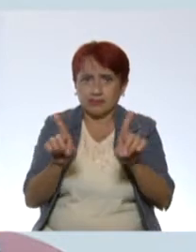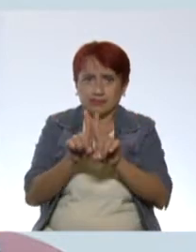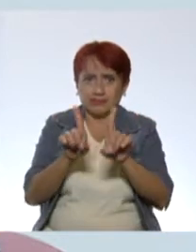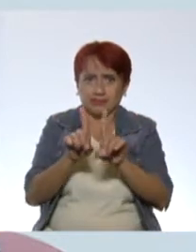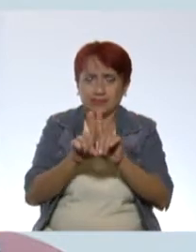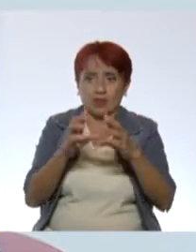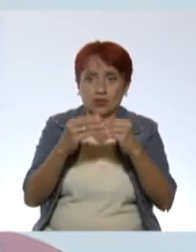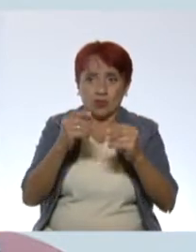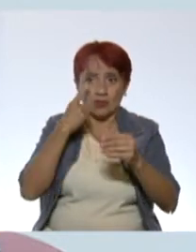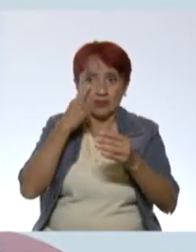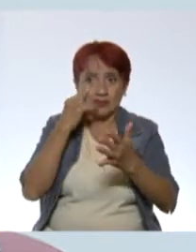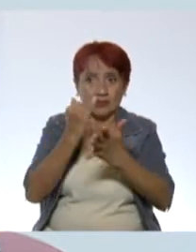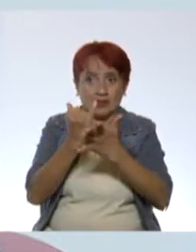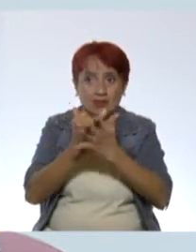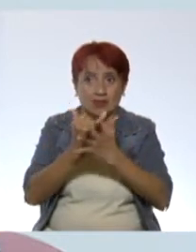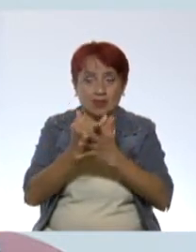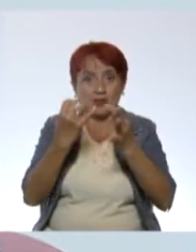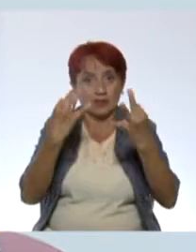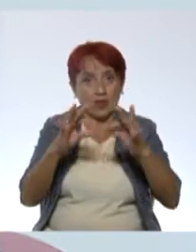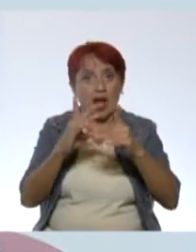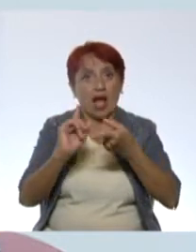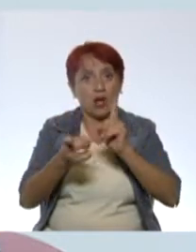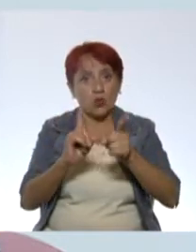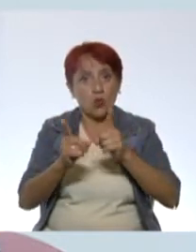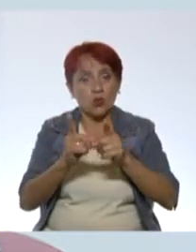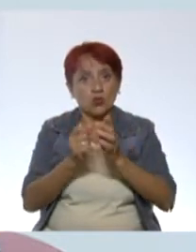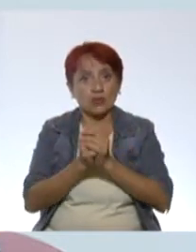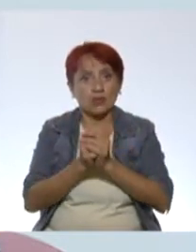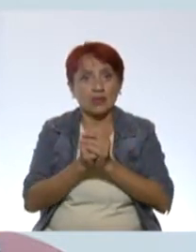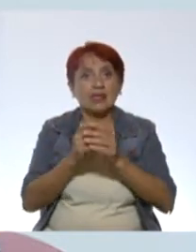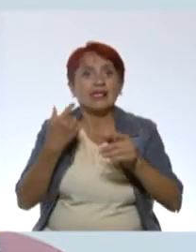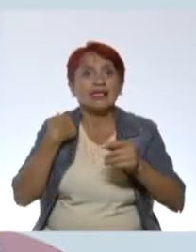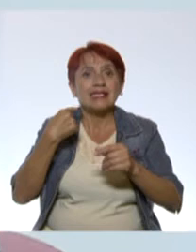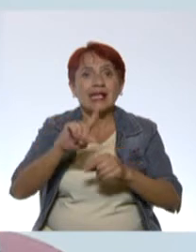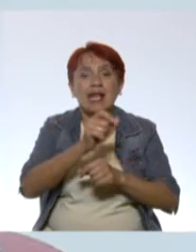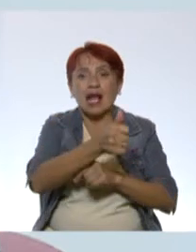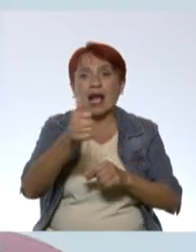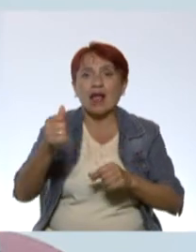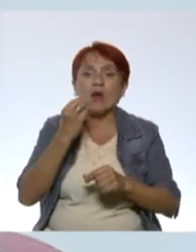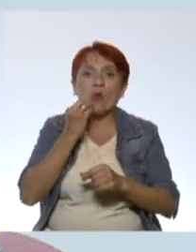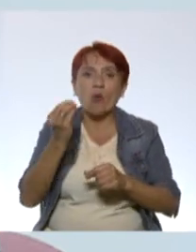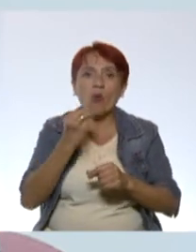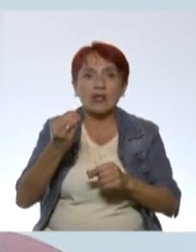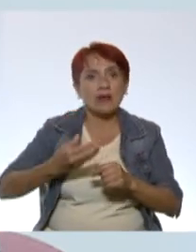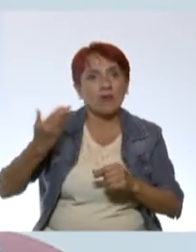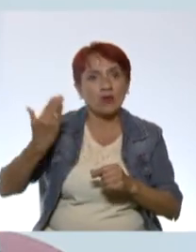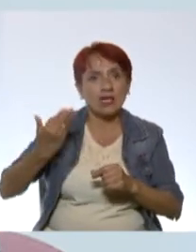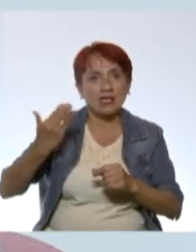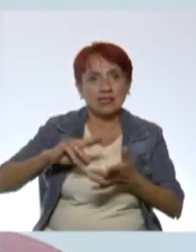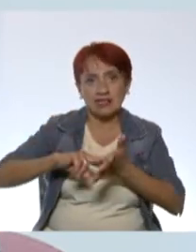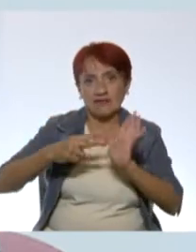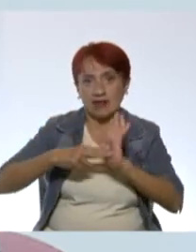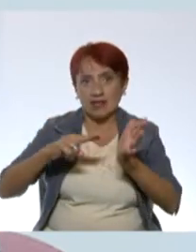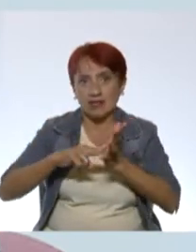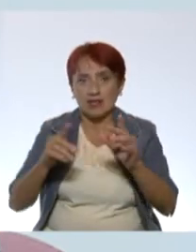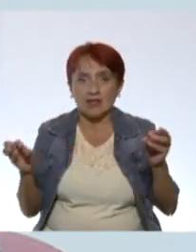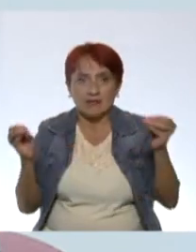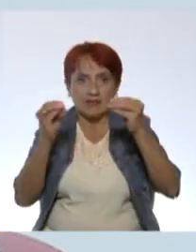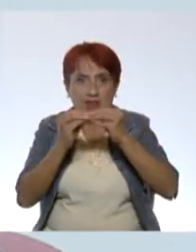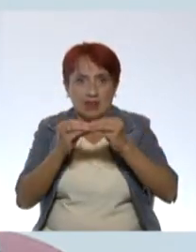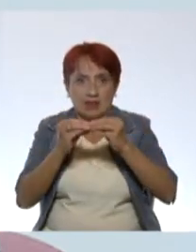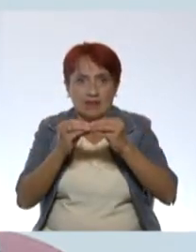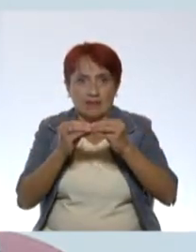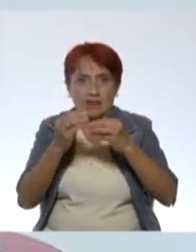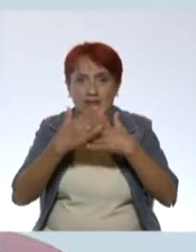¿verdad? Se darán, inevitablemente en algún punto se darán, y tendrán para cada uno de estos jóvenes una importancia y un significado similar